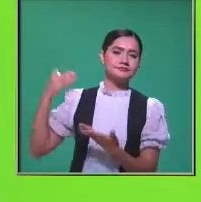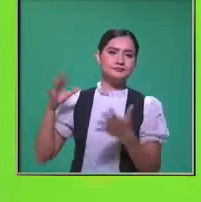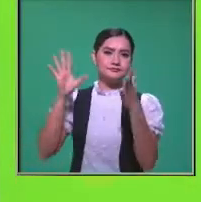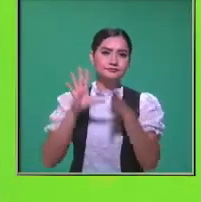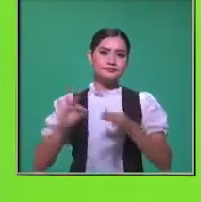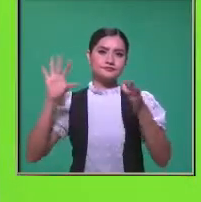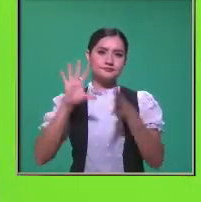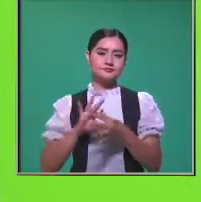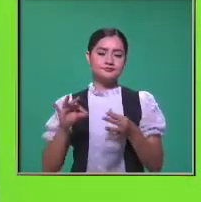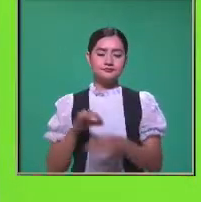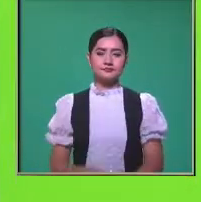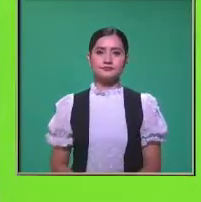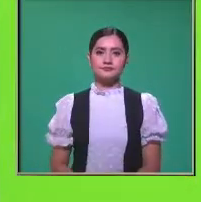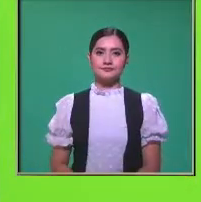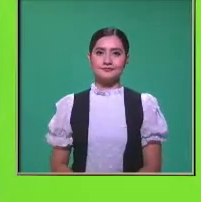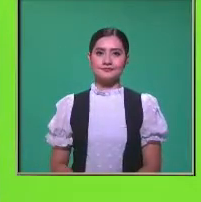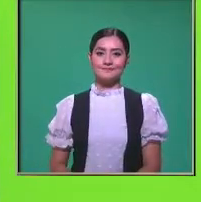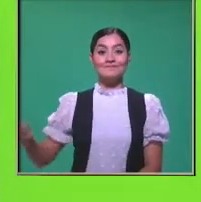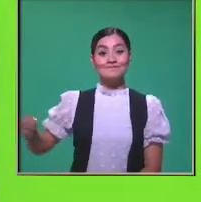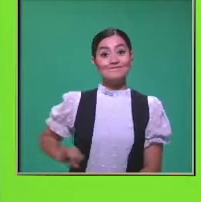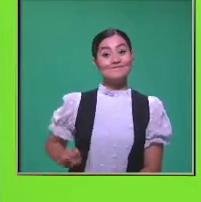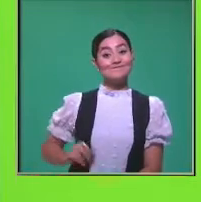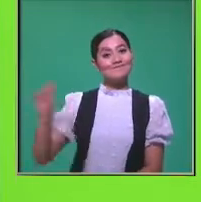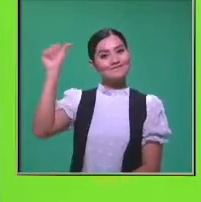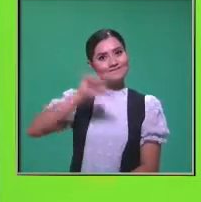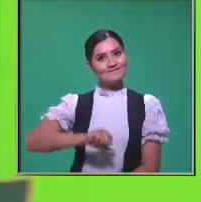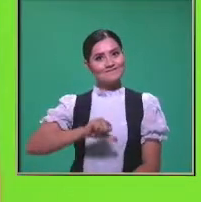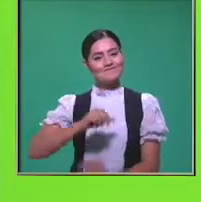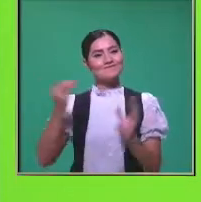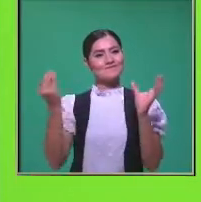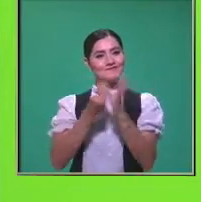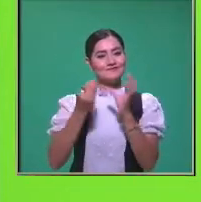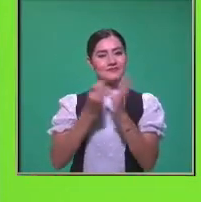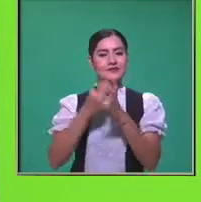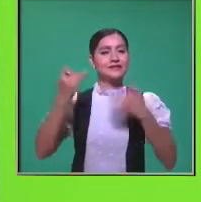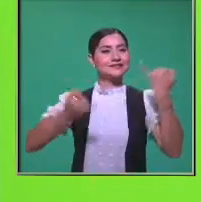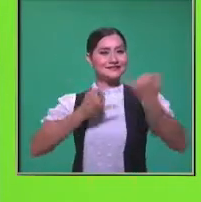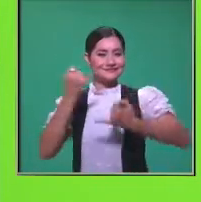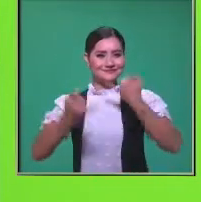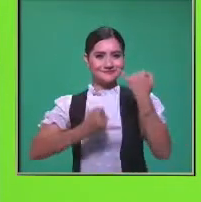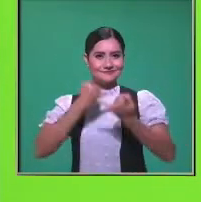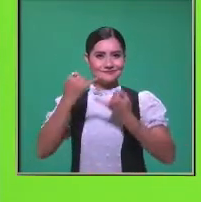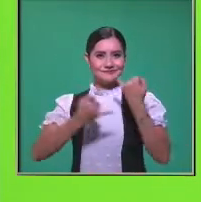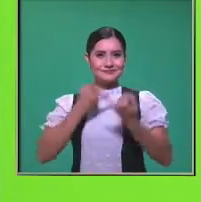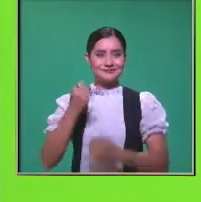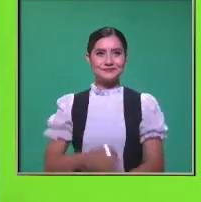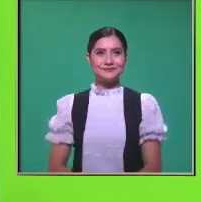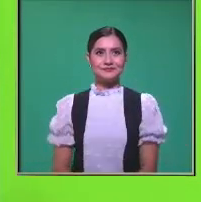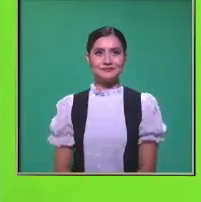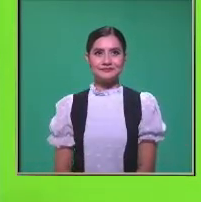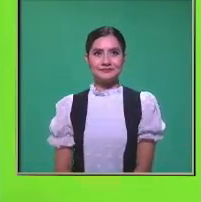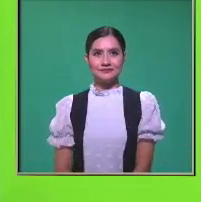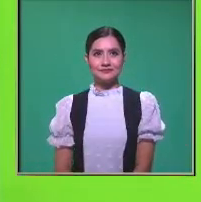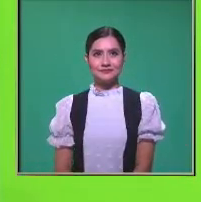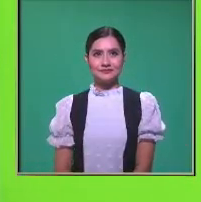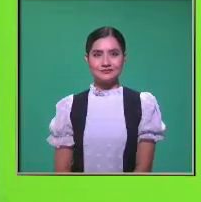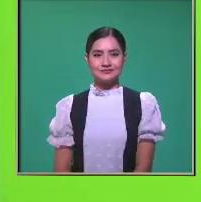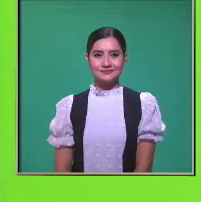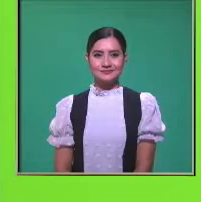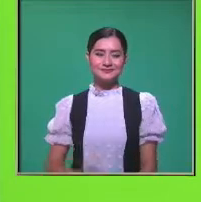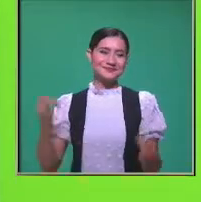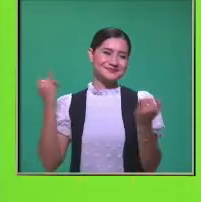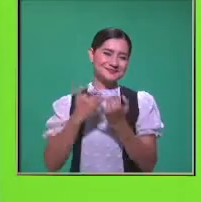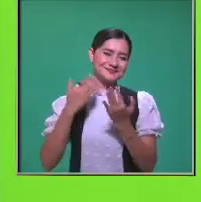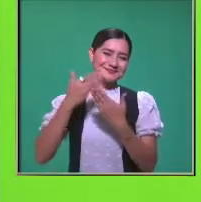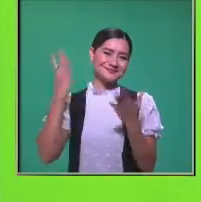el programa va a estar divertidísimo. ¿Por qué? Pues porque vamos a jugar. ¿A jugar con qué? Con la naturaleza, como decíamos hace